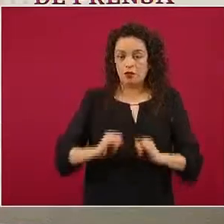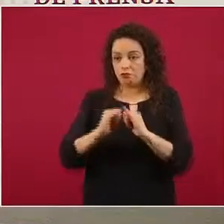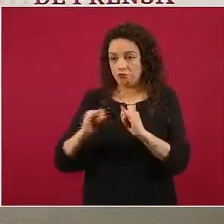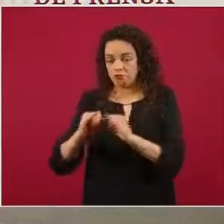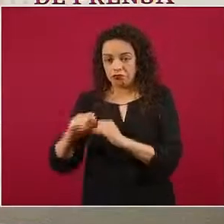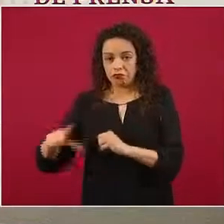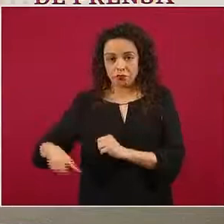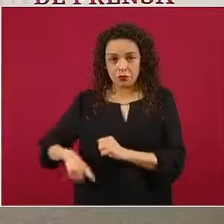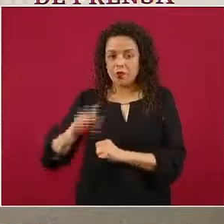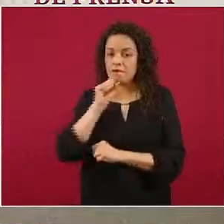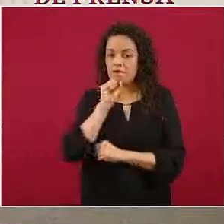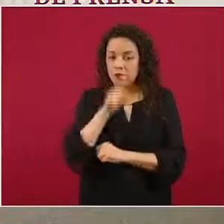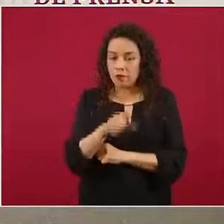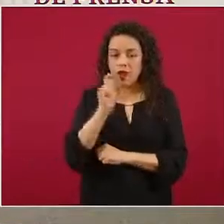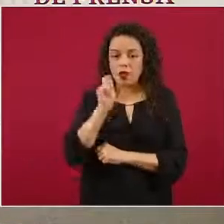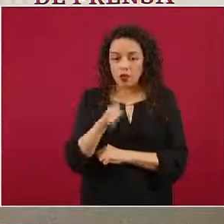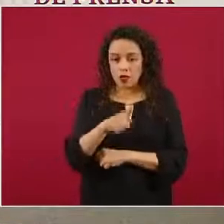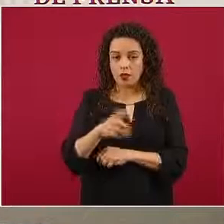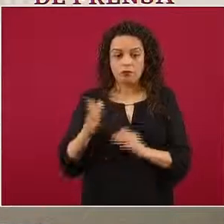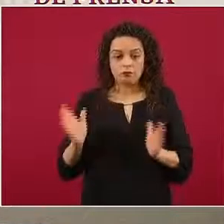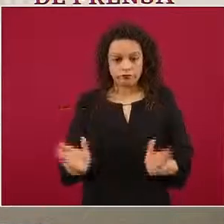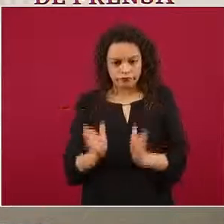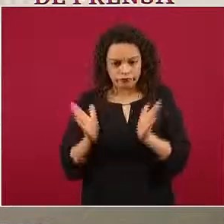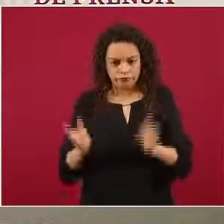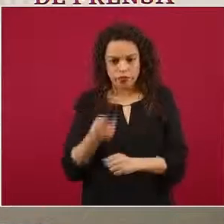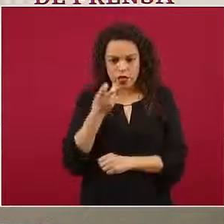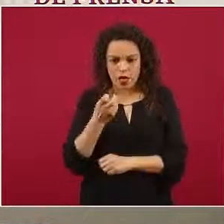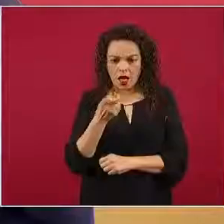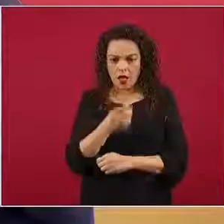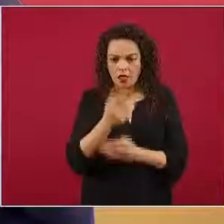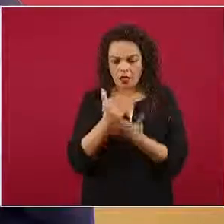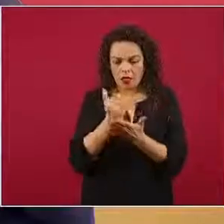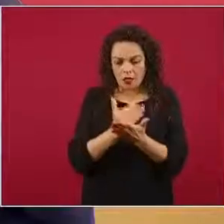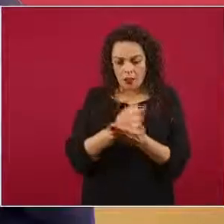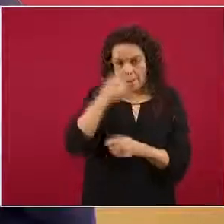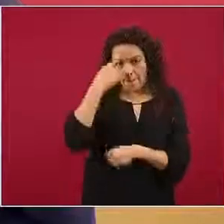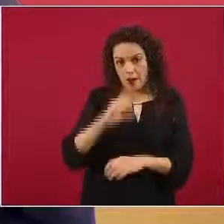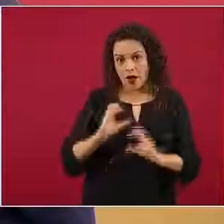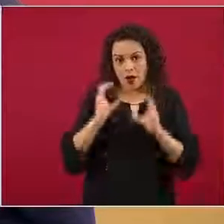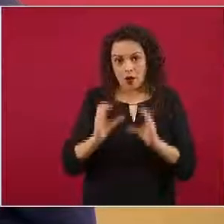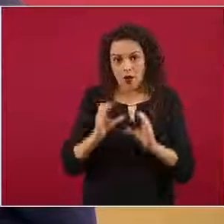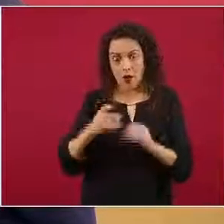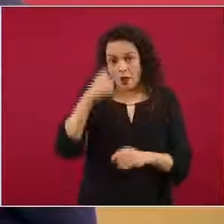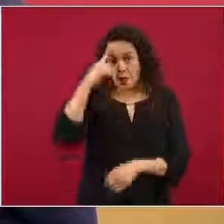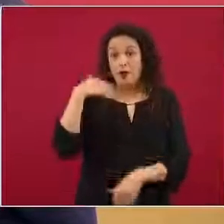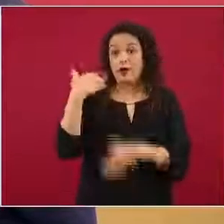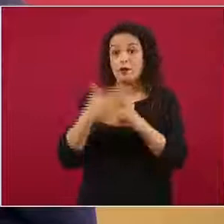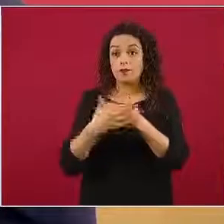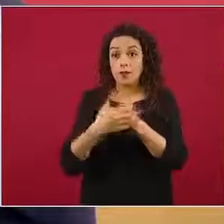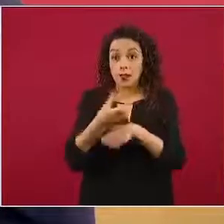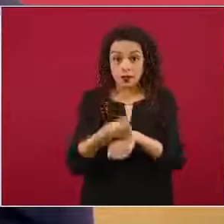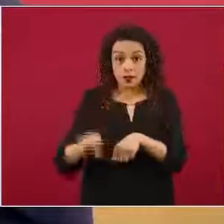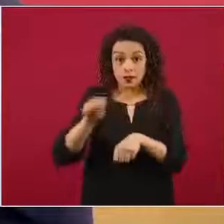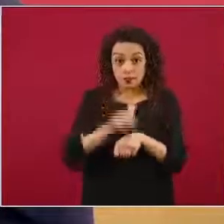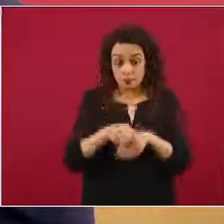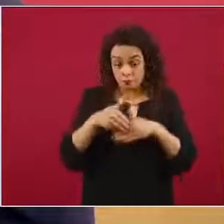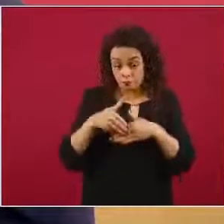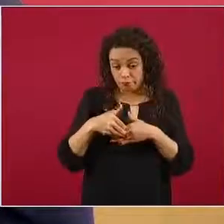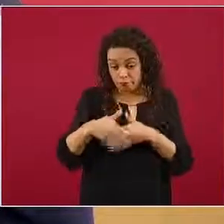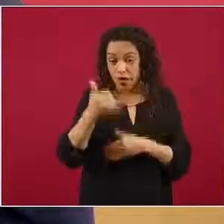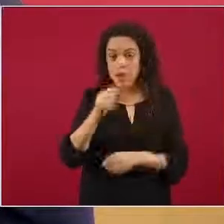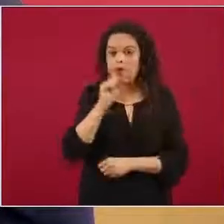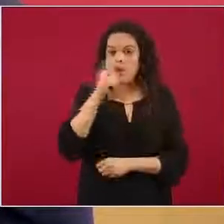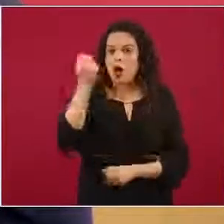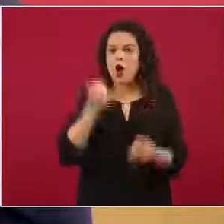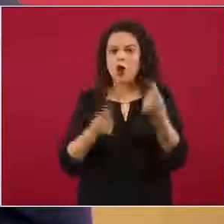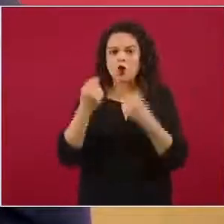y promueven estas medidas, las podamos poner en práctica durante las siguientes semanas, así como ha habido entidades